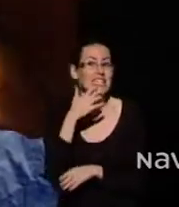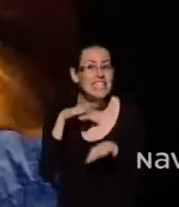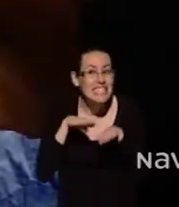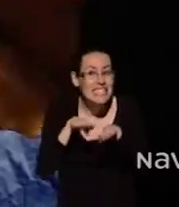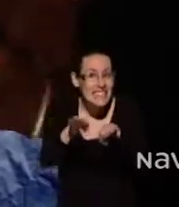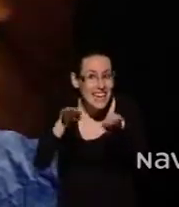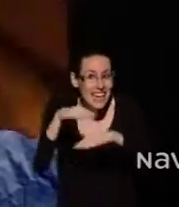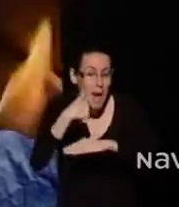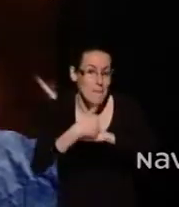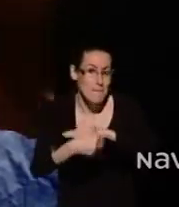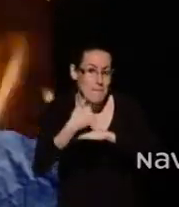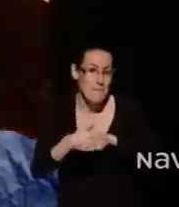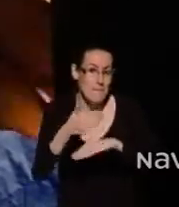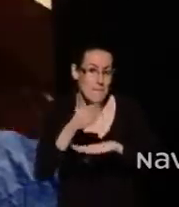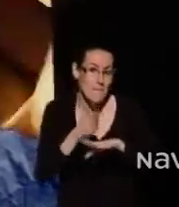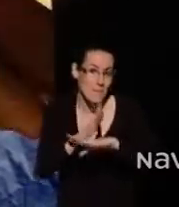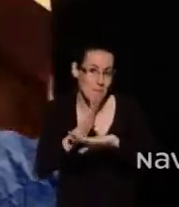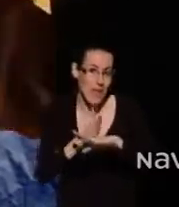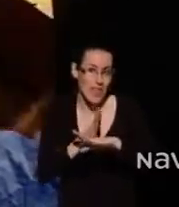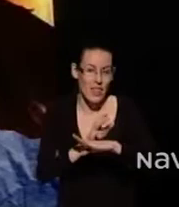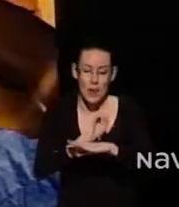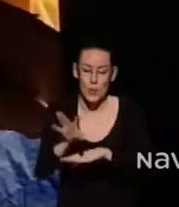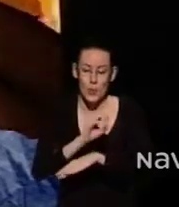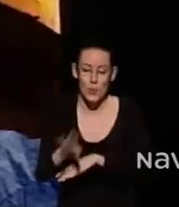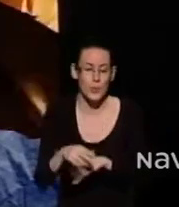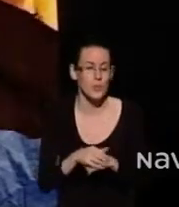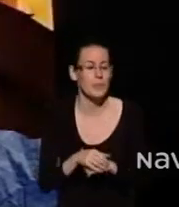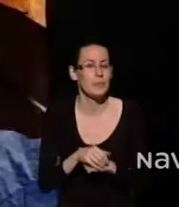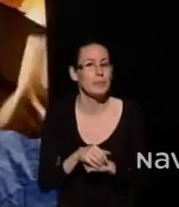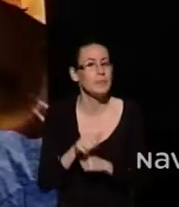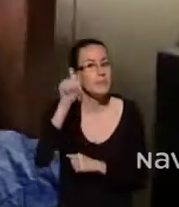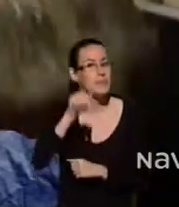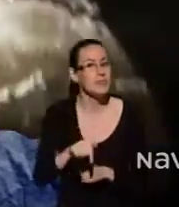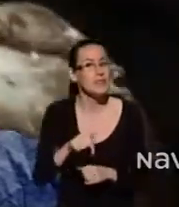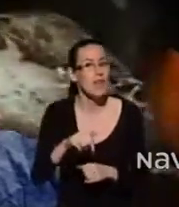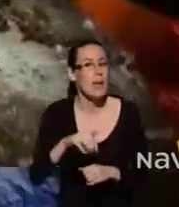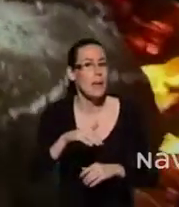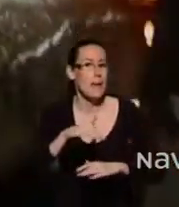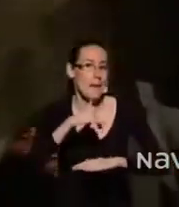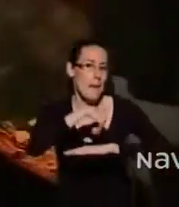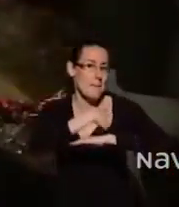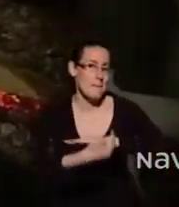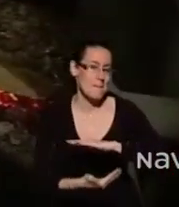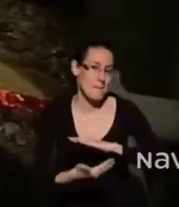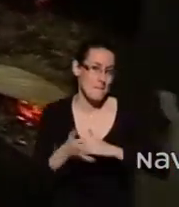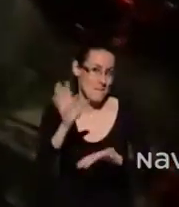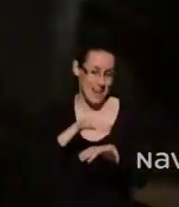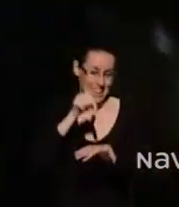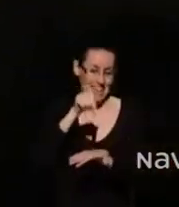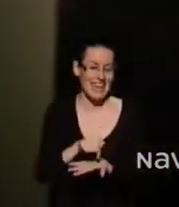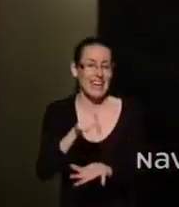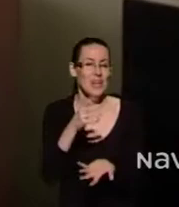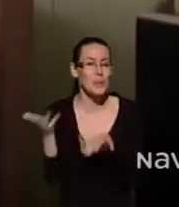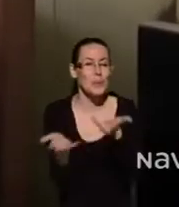anécdota. El pan más grande que se ha hecho en esta panadería, como no, tenía que ser para Bilbao. Era justamente una aricha, que era